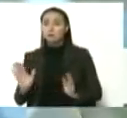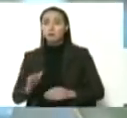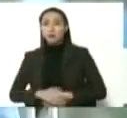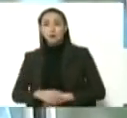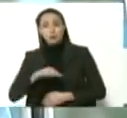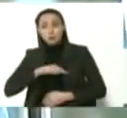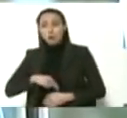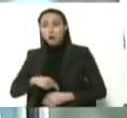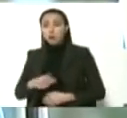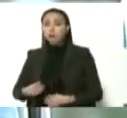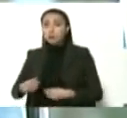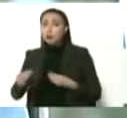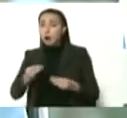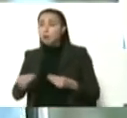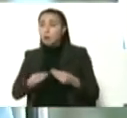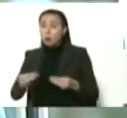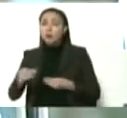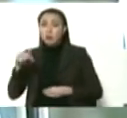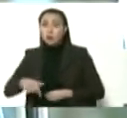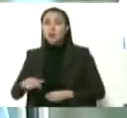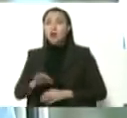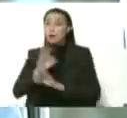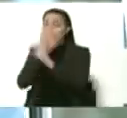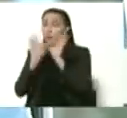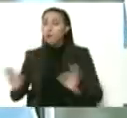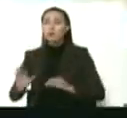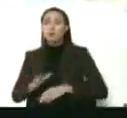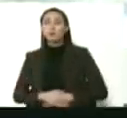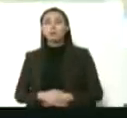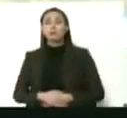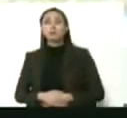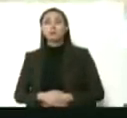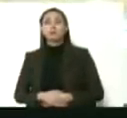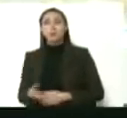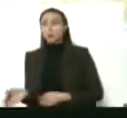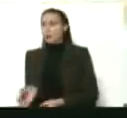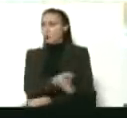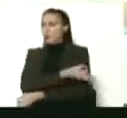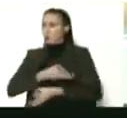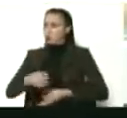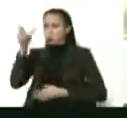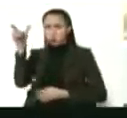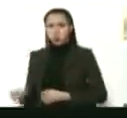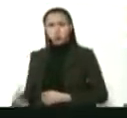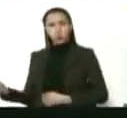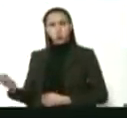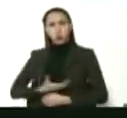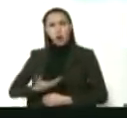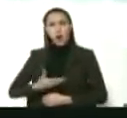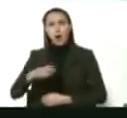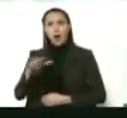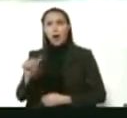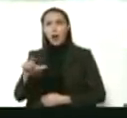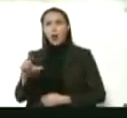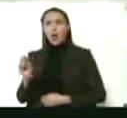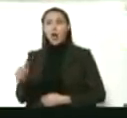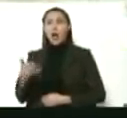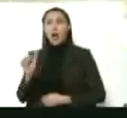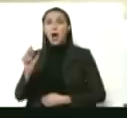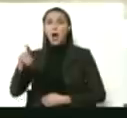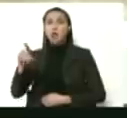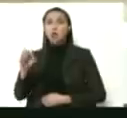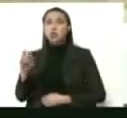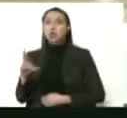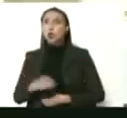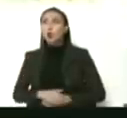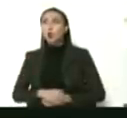muy severos y muy estrictos en esta medida, con esta medida. Excelente, alcalde Alejandro. Siempre con las